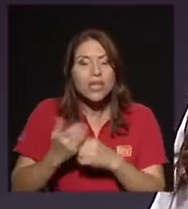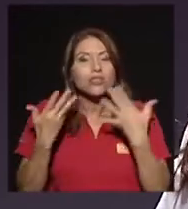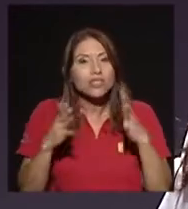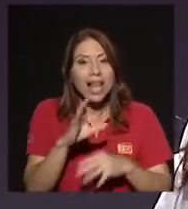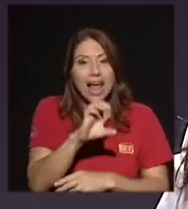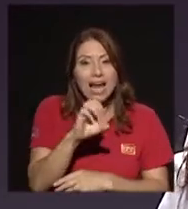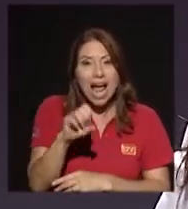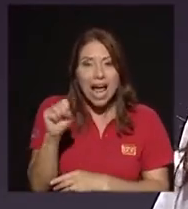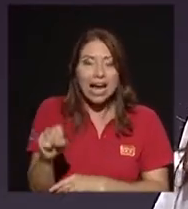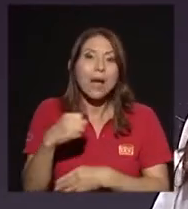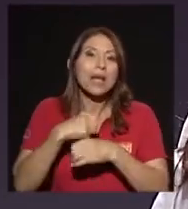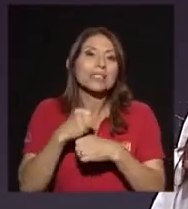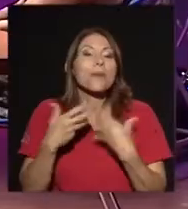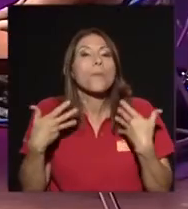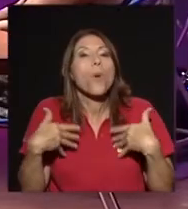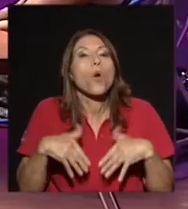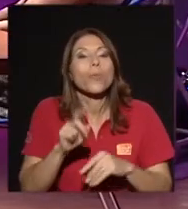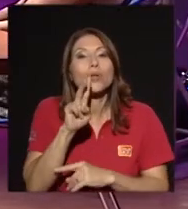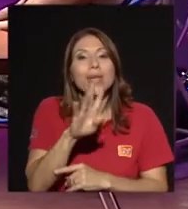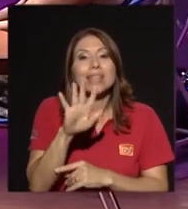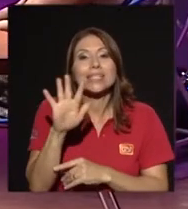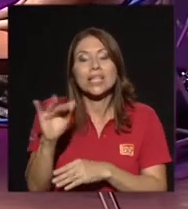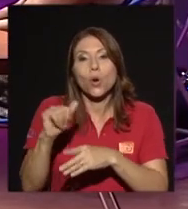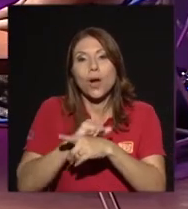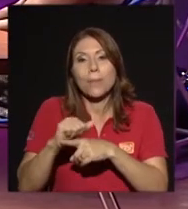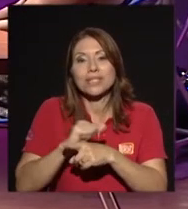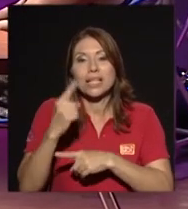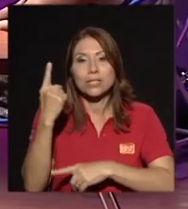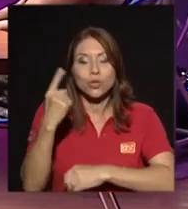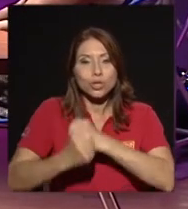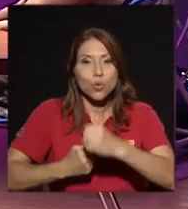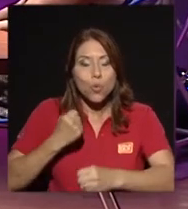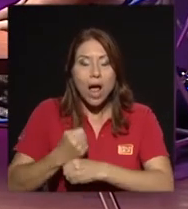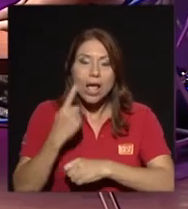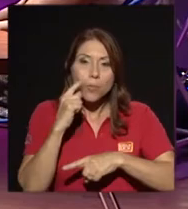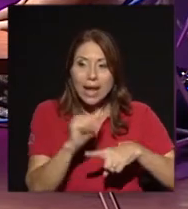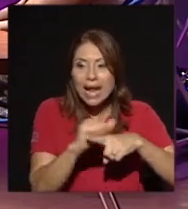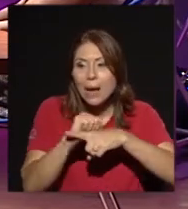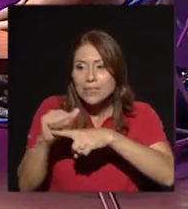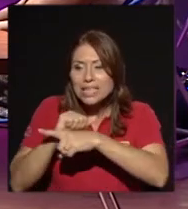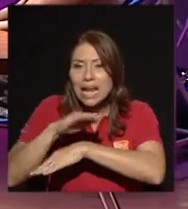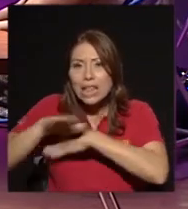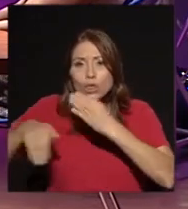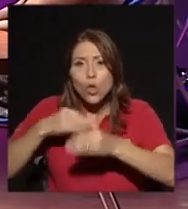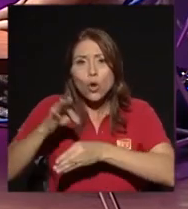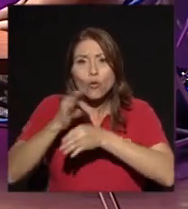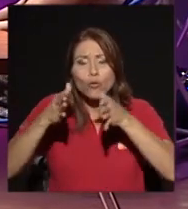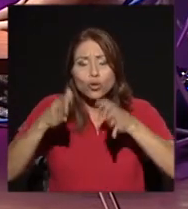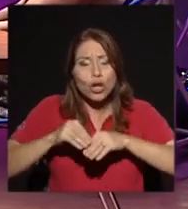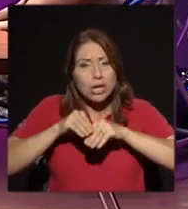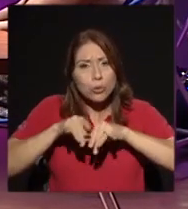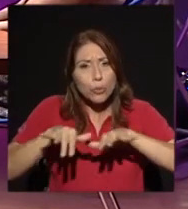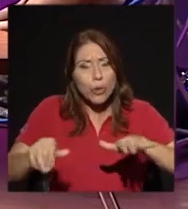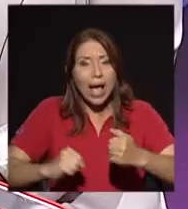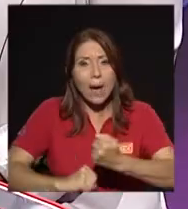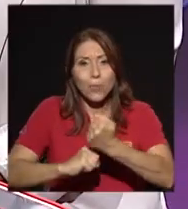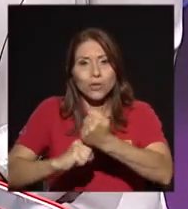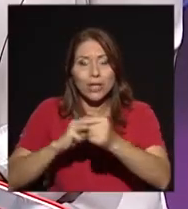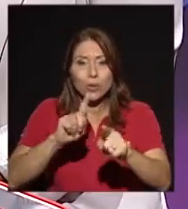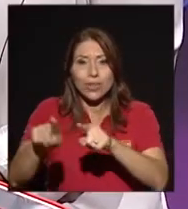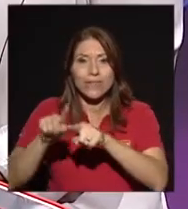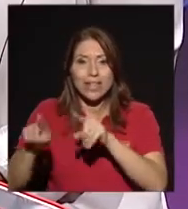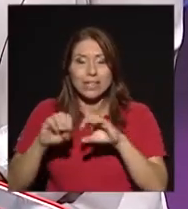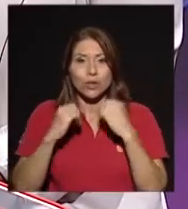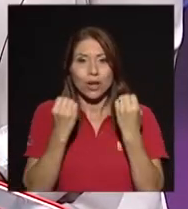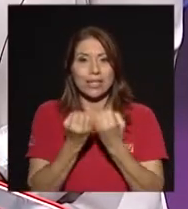25 capacitaciones al año para formar a todos los funcionarios y funcionarias, y pues bueno, ahí estamos apoyando diferentes organizaciones. El